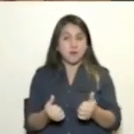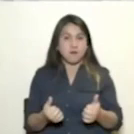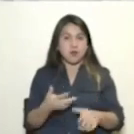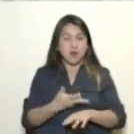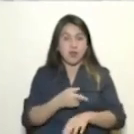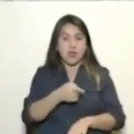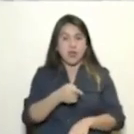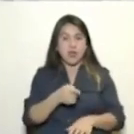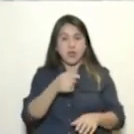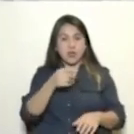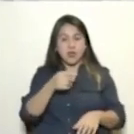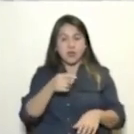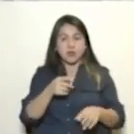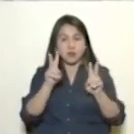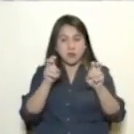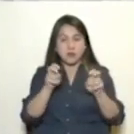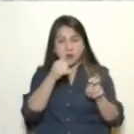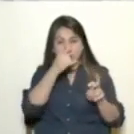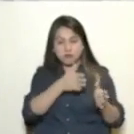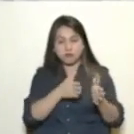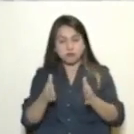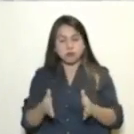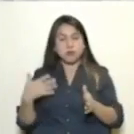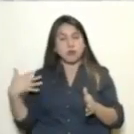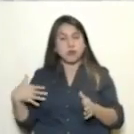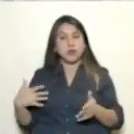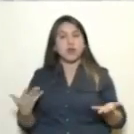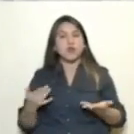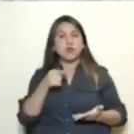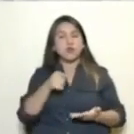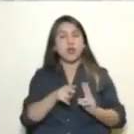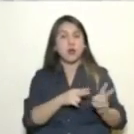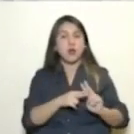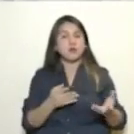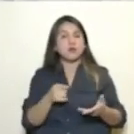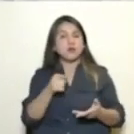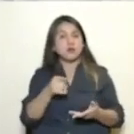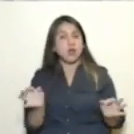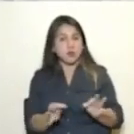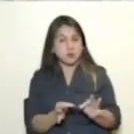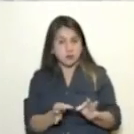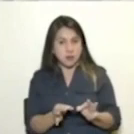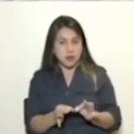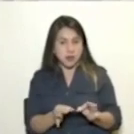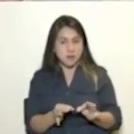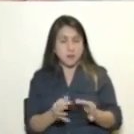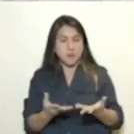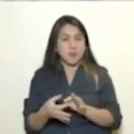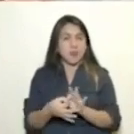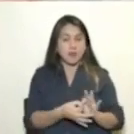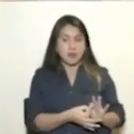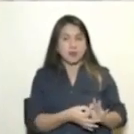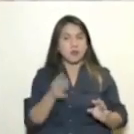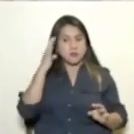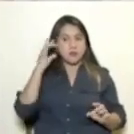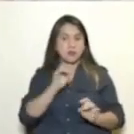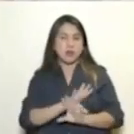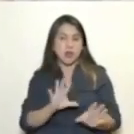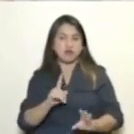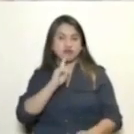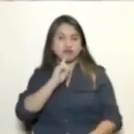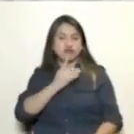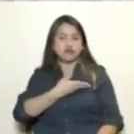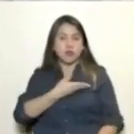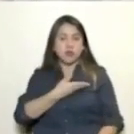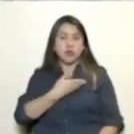que ahí viene la parte importante, ¿verdad? ¿Cómo usted lo hace? ¿Cómo usted lo explica? Entonces, claro, qué sé yo,